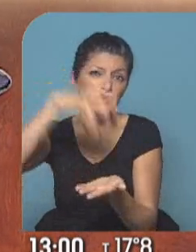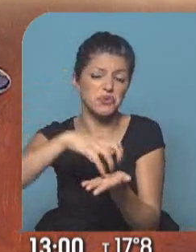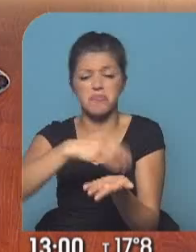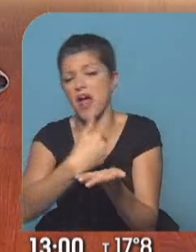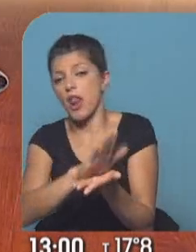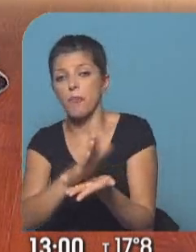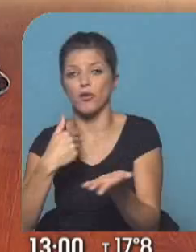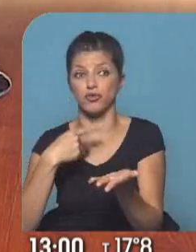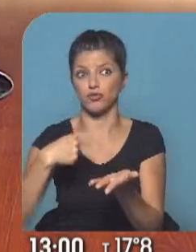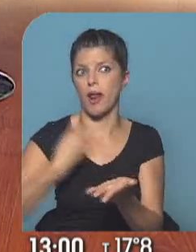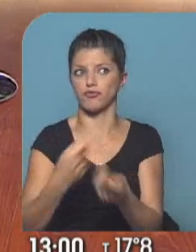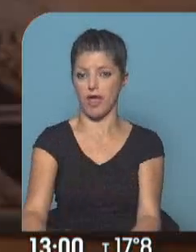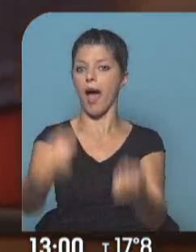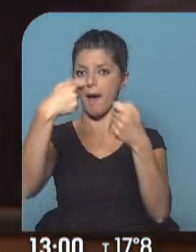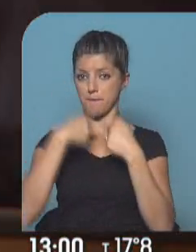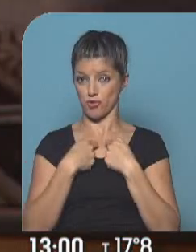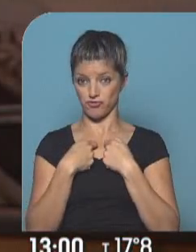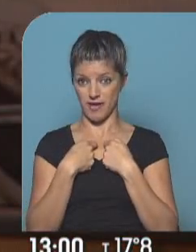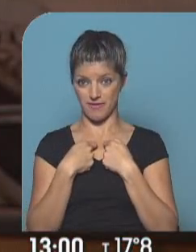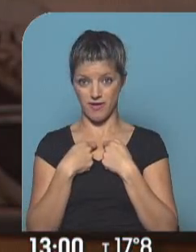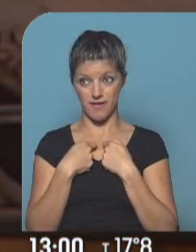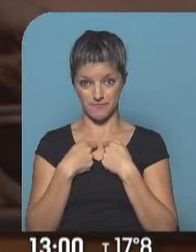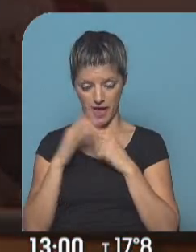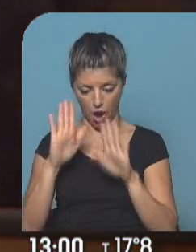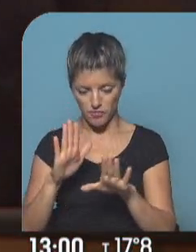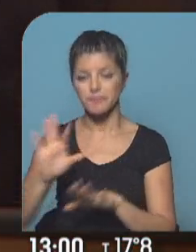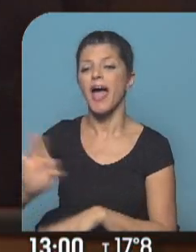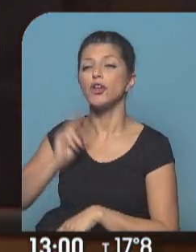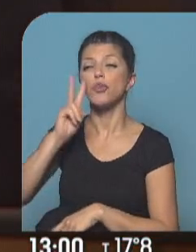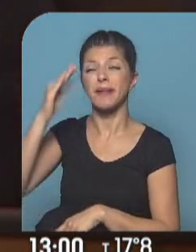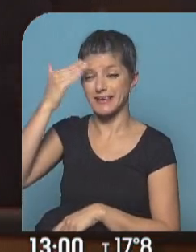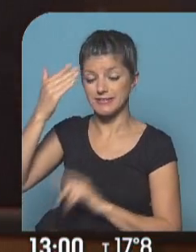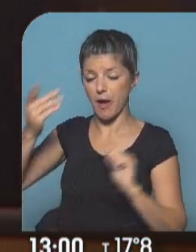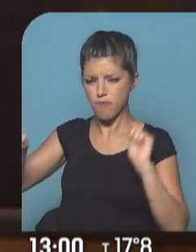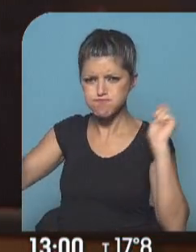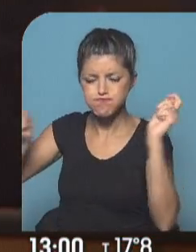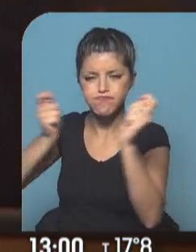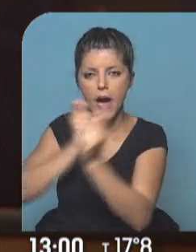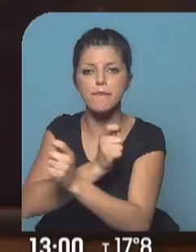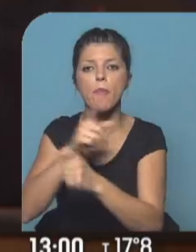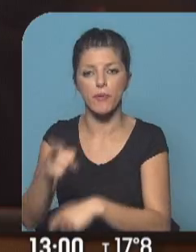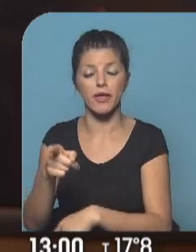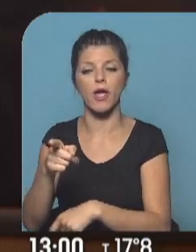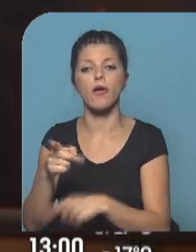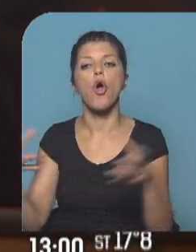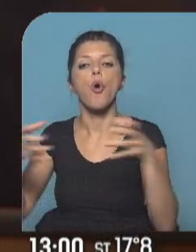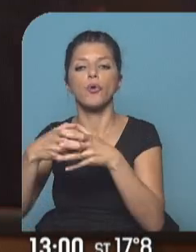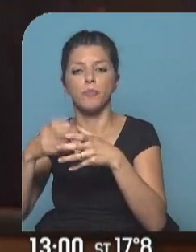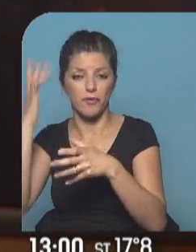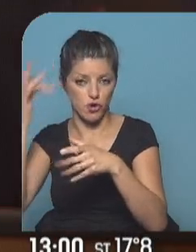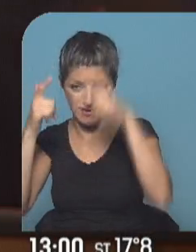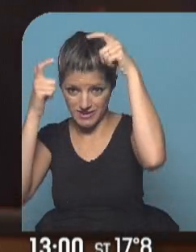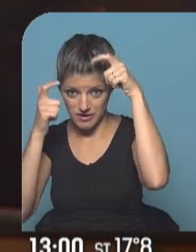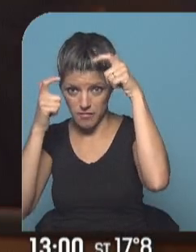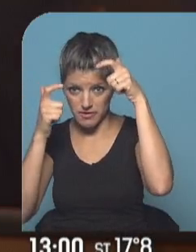pero nosotros tenemos el apoyo del pueblo. Lo que cambió en 2015 es que por primera vez el chavismo es derrotado, había sido derrotado en